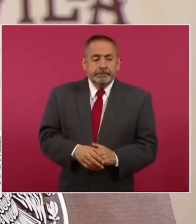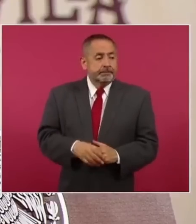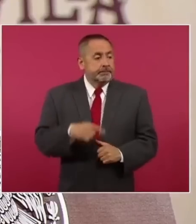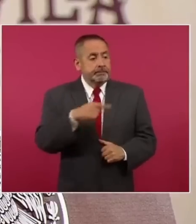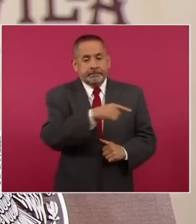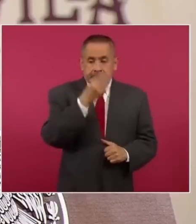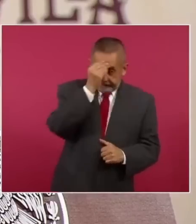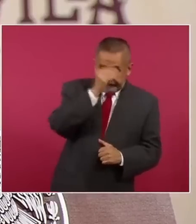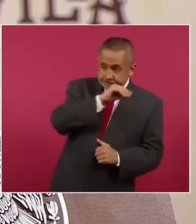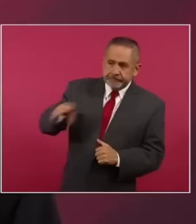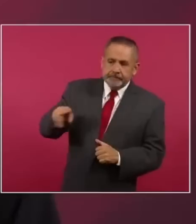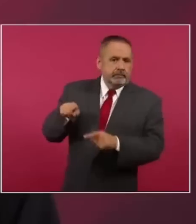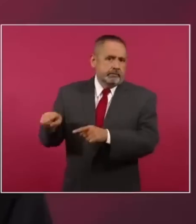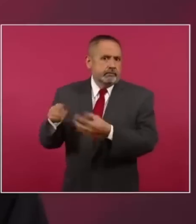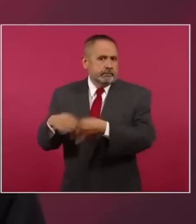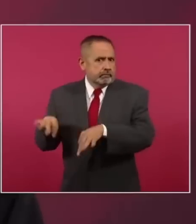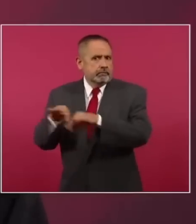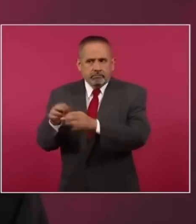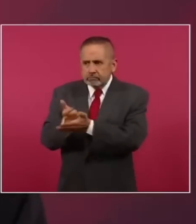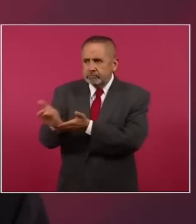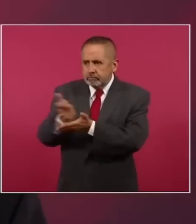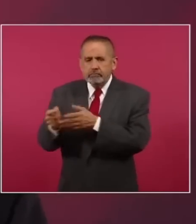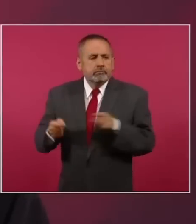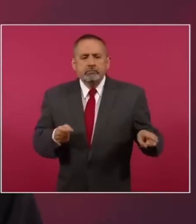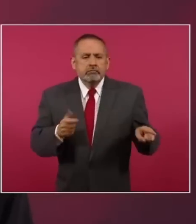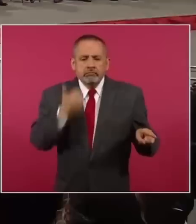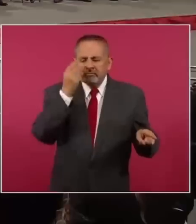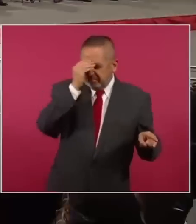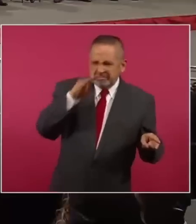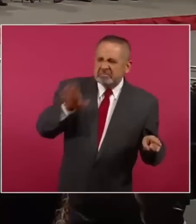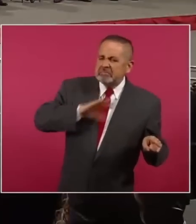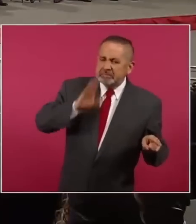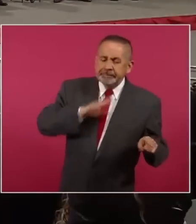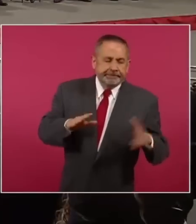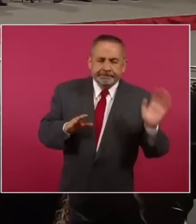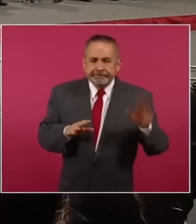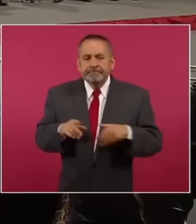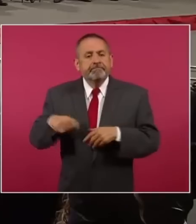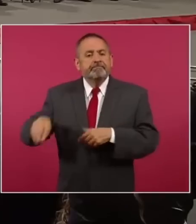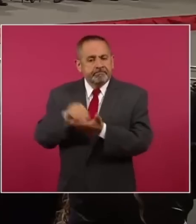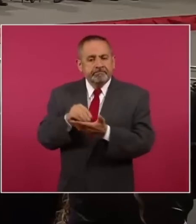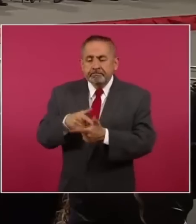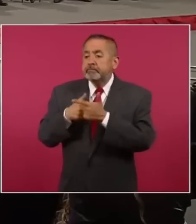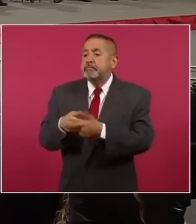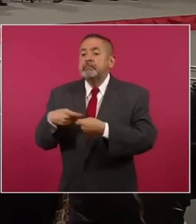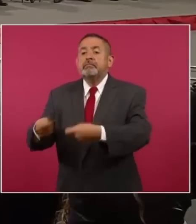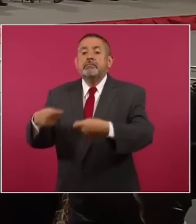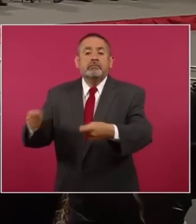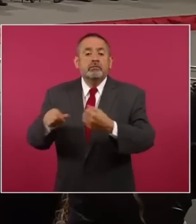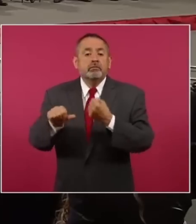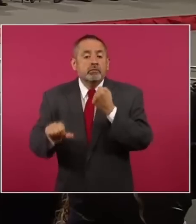de manchar a uno de los programas más importantes de este gobierno, se siguen entregando becas a 11 millones